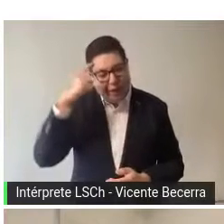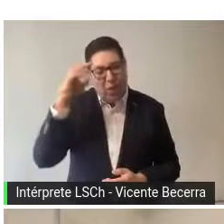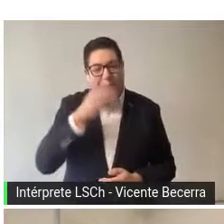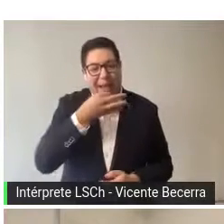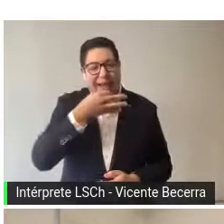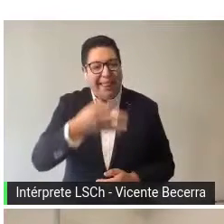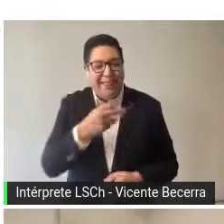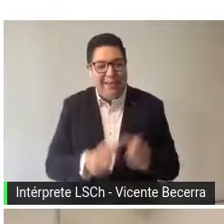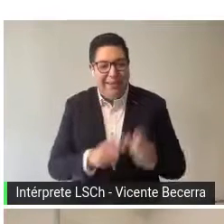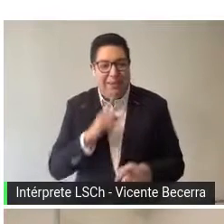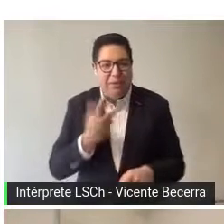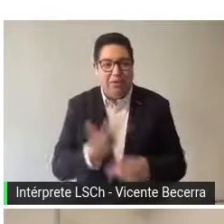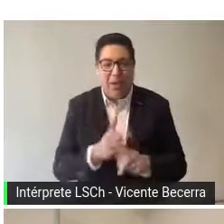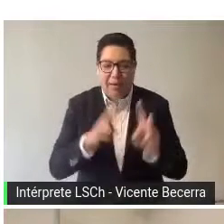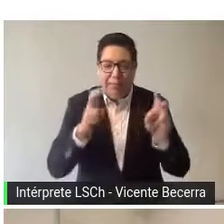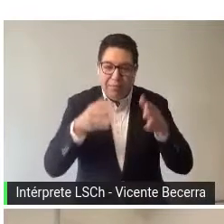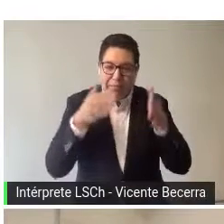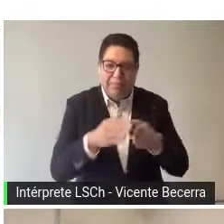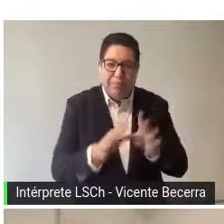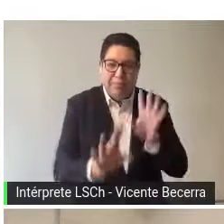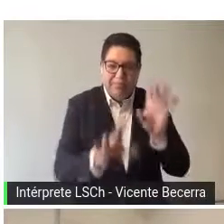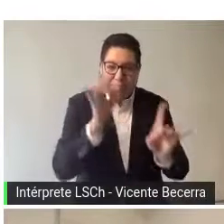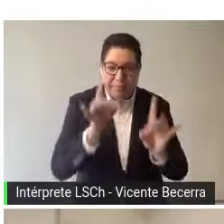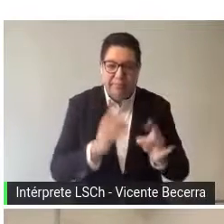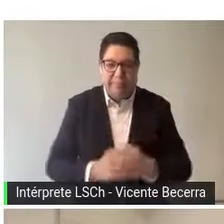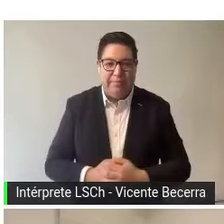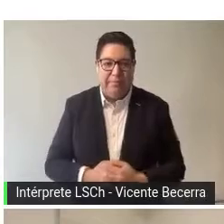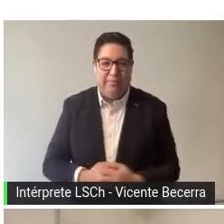estas personas en este encuentro de innovadores públicos?